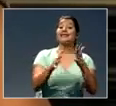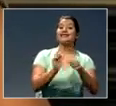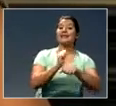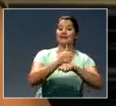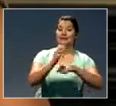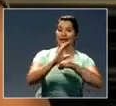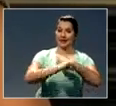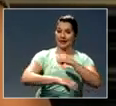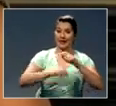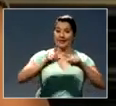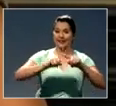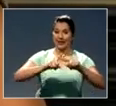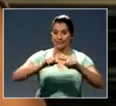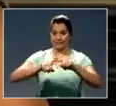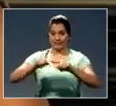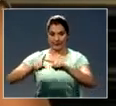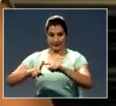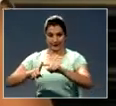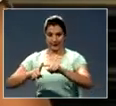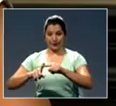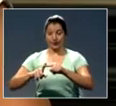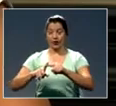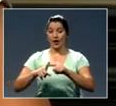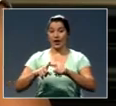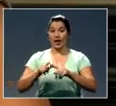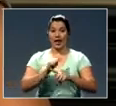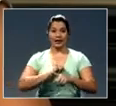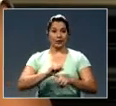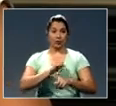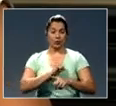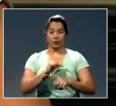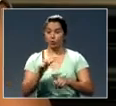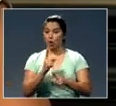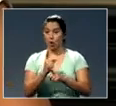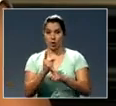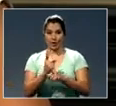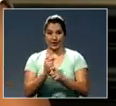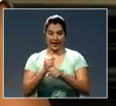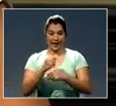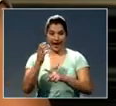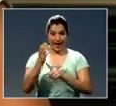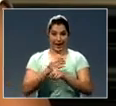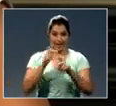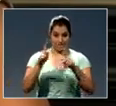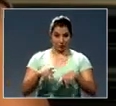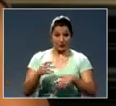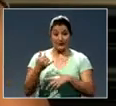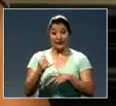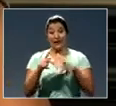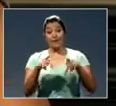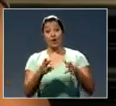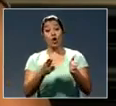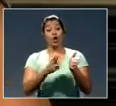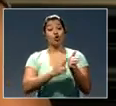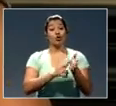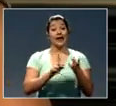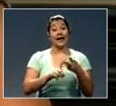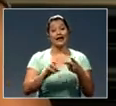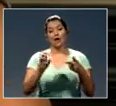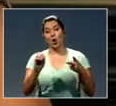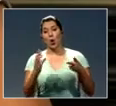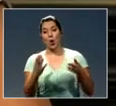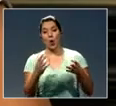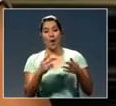Las personas que realicen, que contraten o que financien este tipo